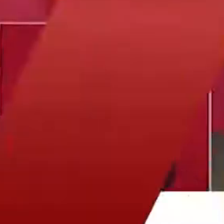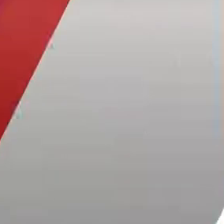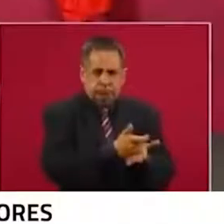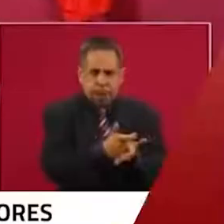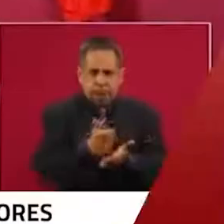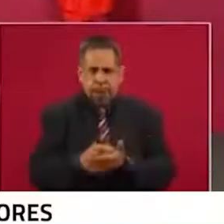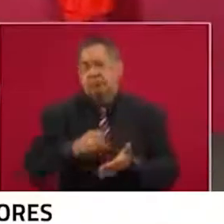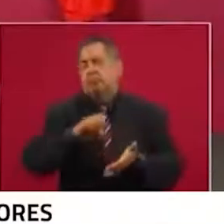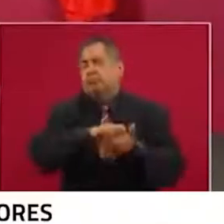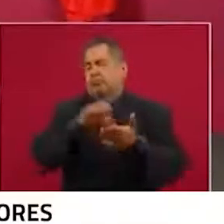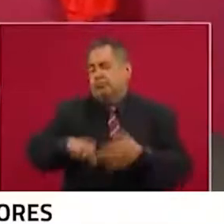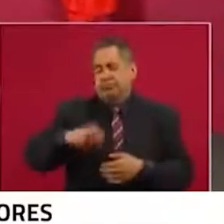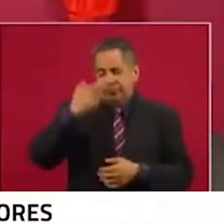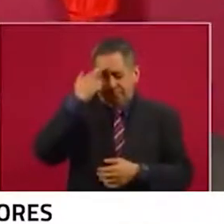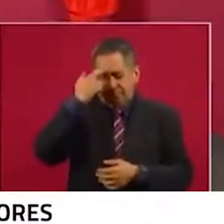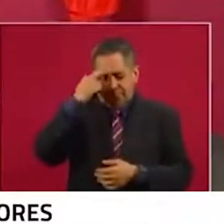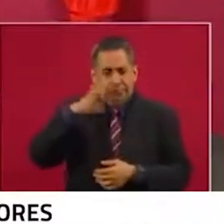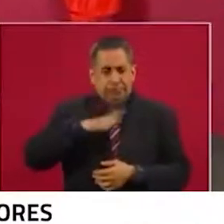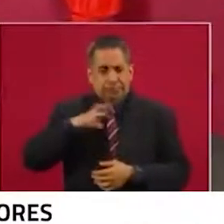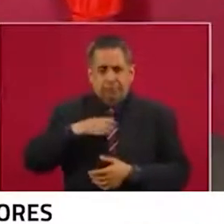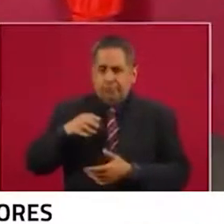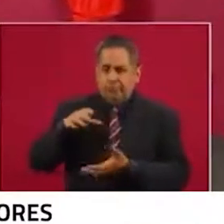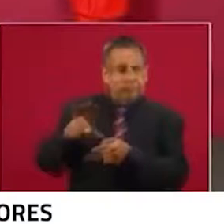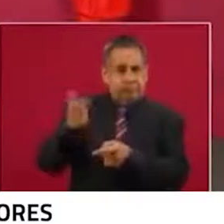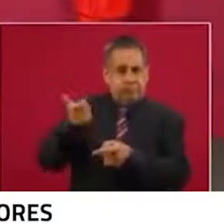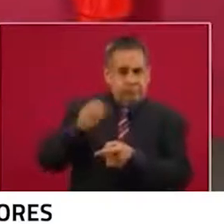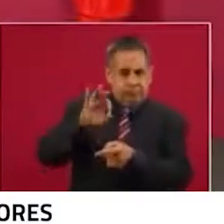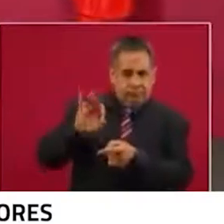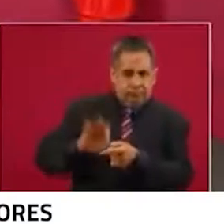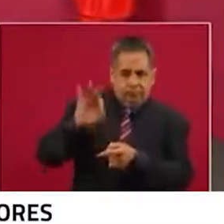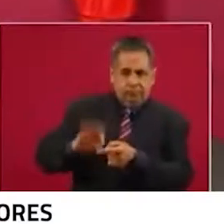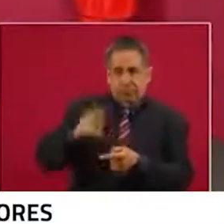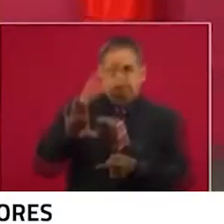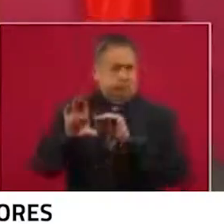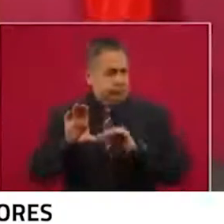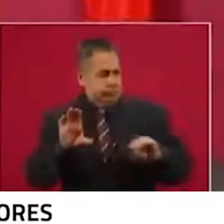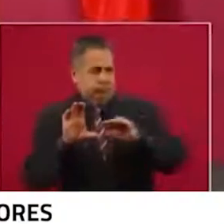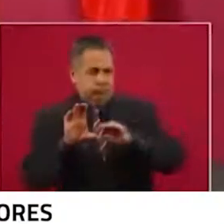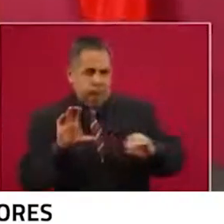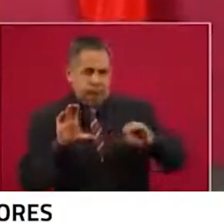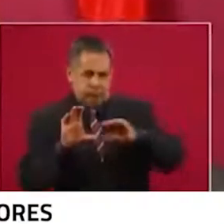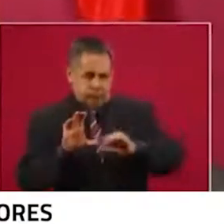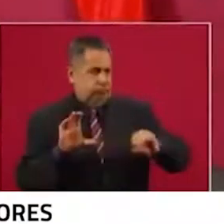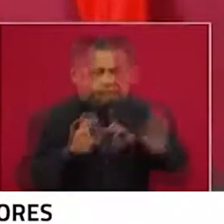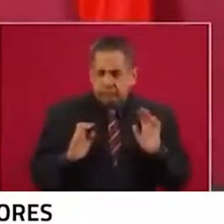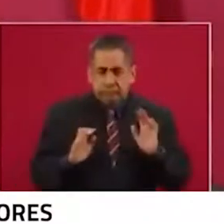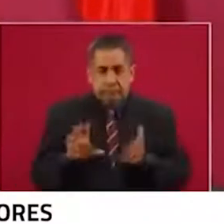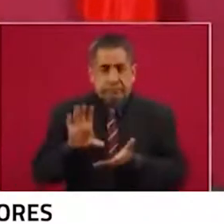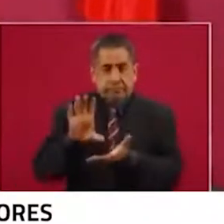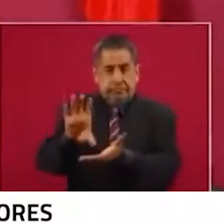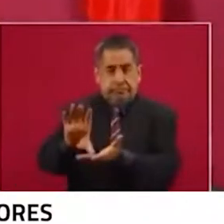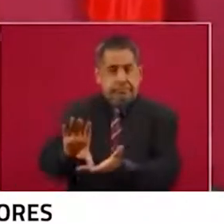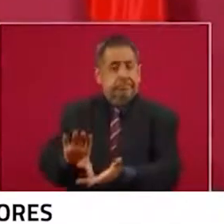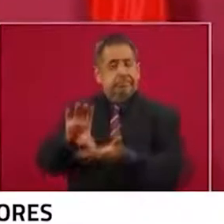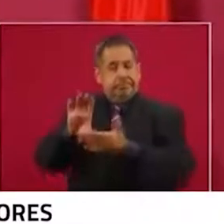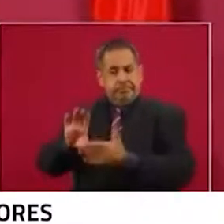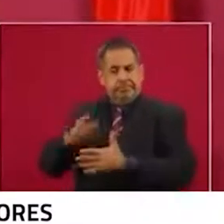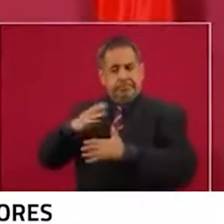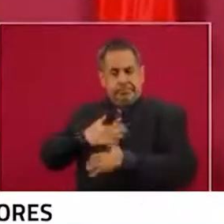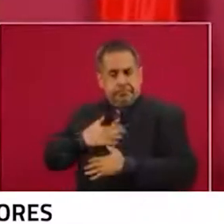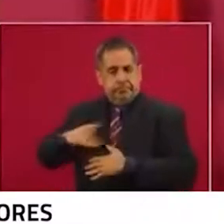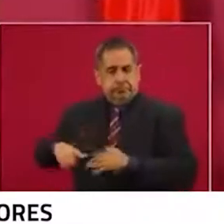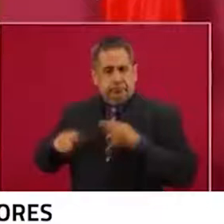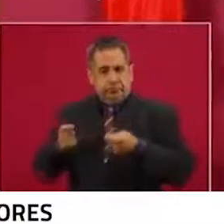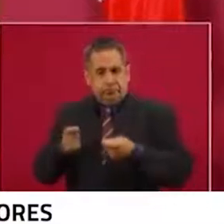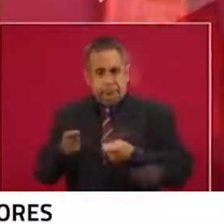ejemplo, hay un fondo de deportistas de alto rendimiento. Ese beneficio lo